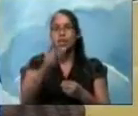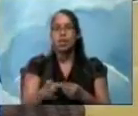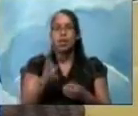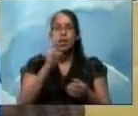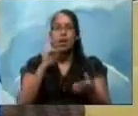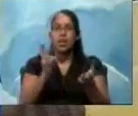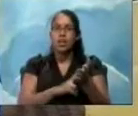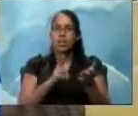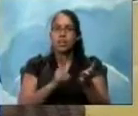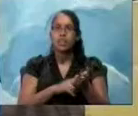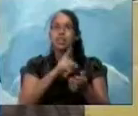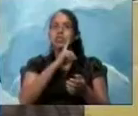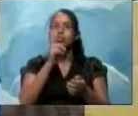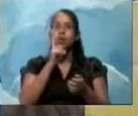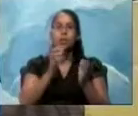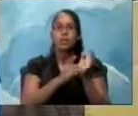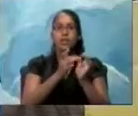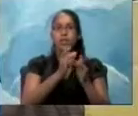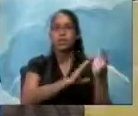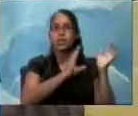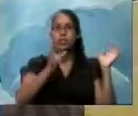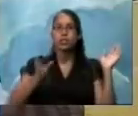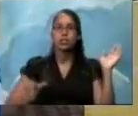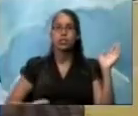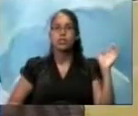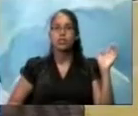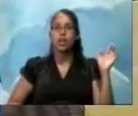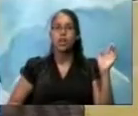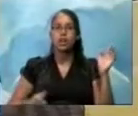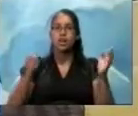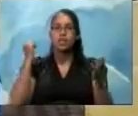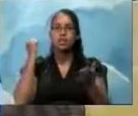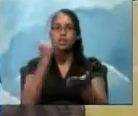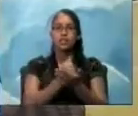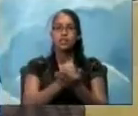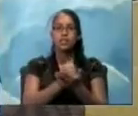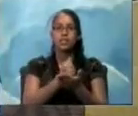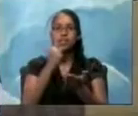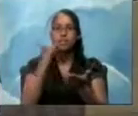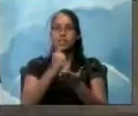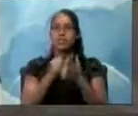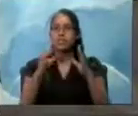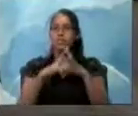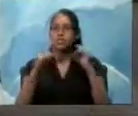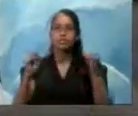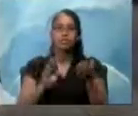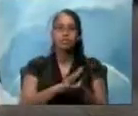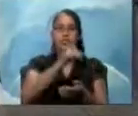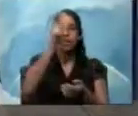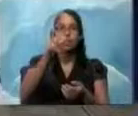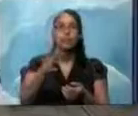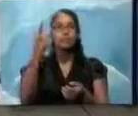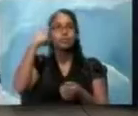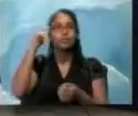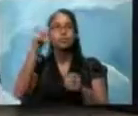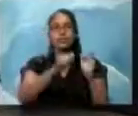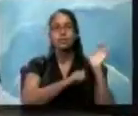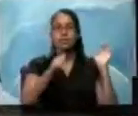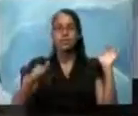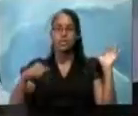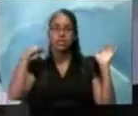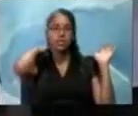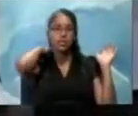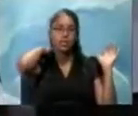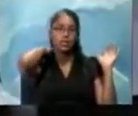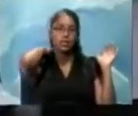realidad. En el nombre de tu Hijo amado Jesucristo, amén y amén. Toda la gloria sea para el Señor. Amén, amén.